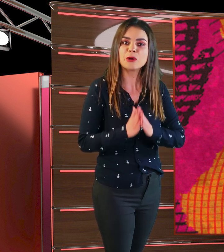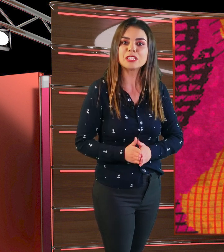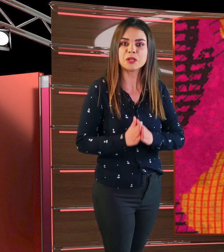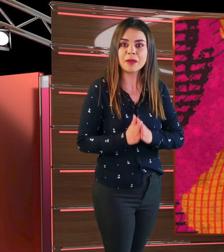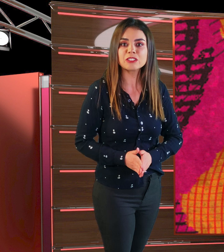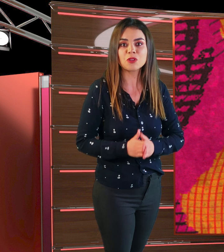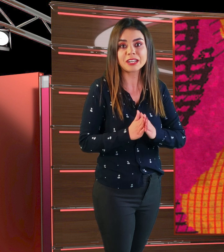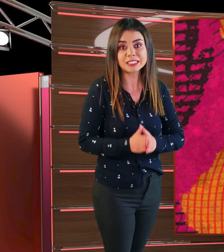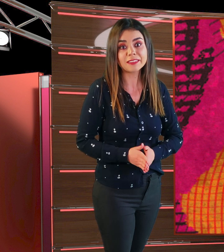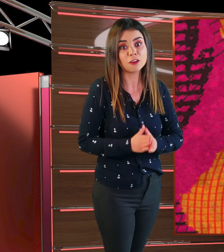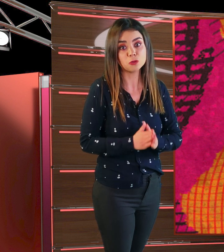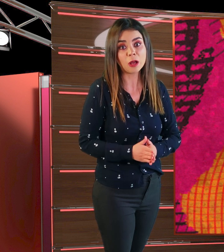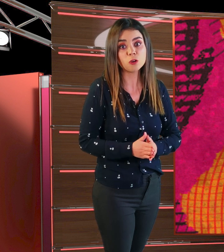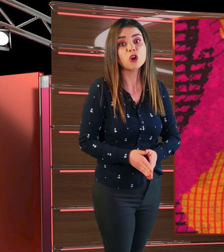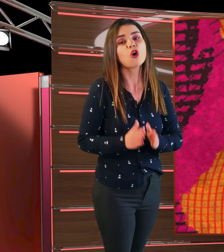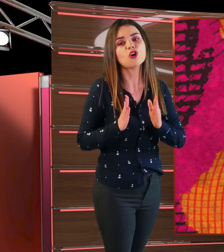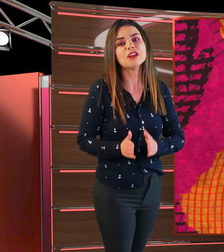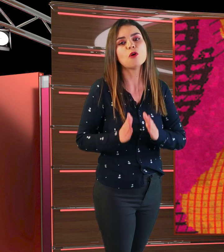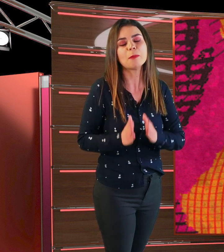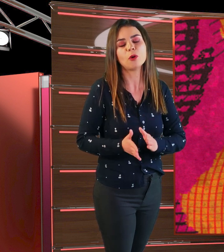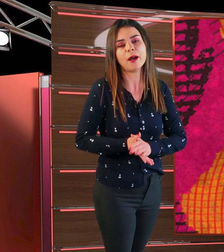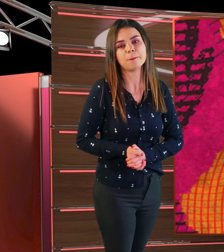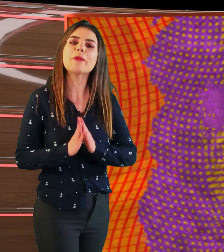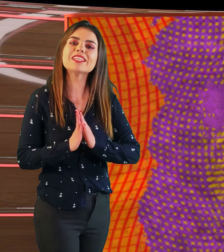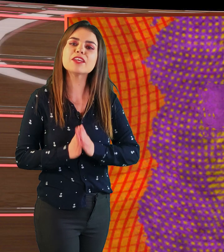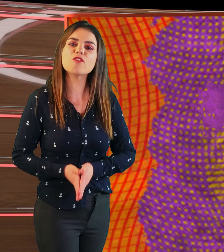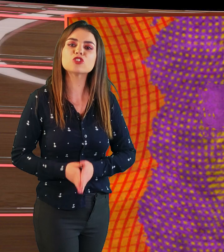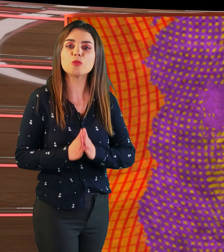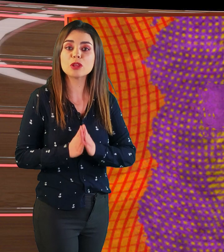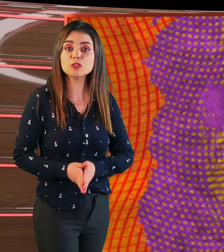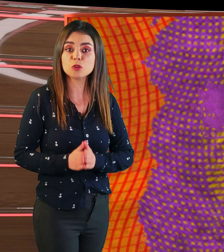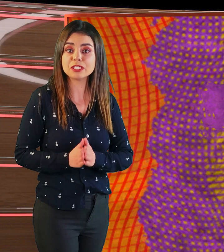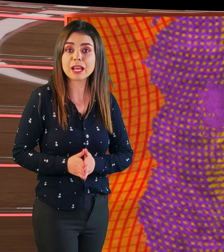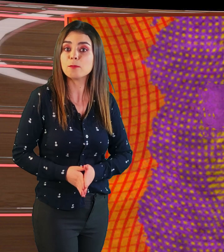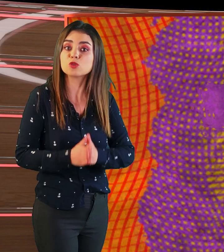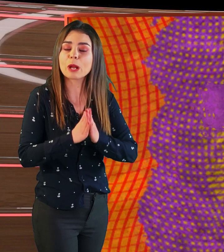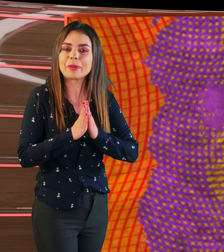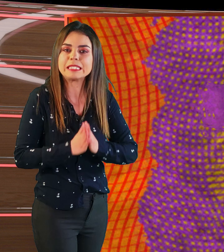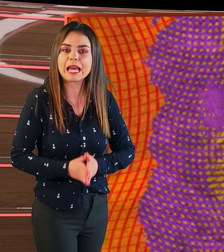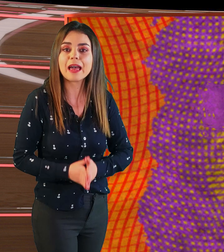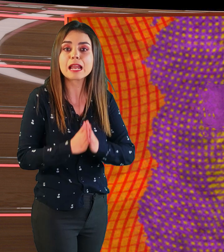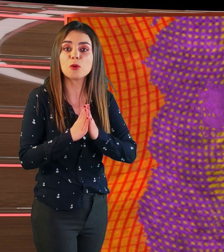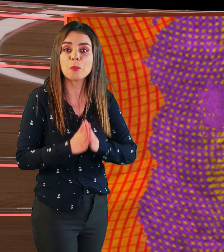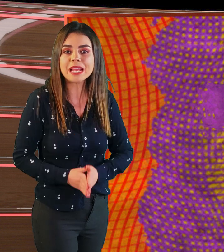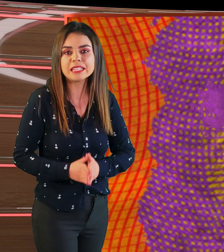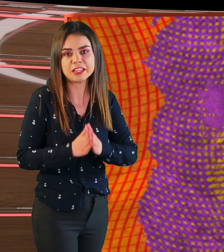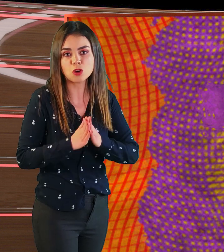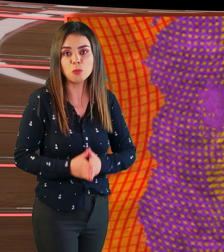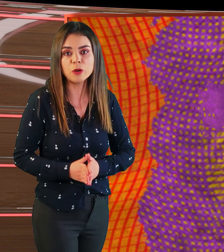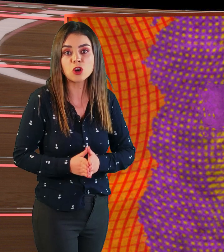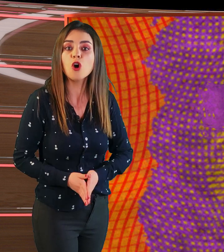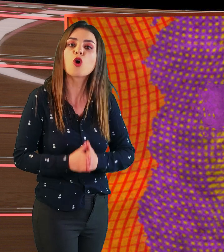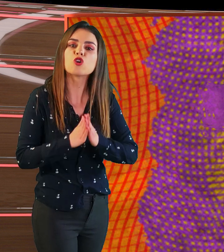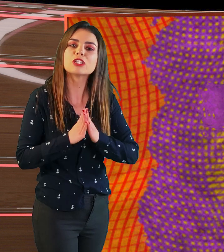las deudas privadas con el rescate de los bancos con el FOBAPROA. A Vicente Fox lo podemos procesar por su rapacidad al apropiarse de